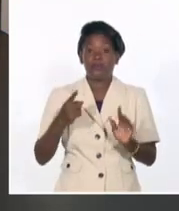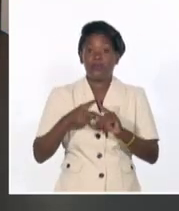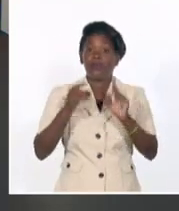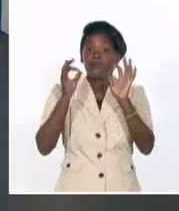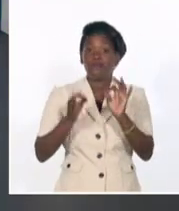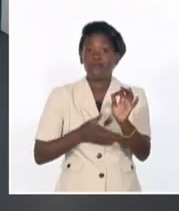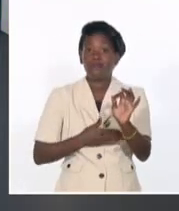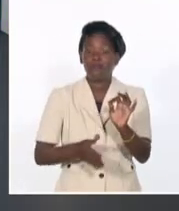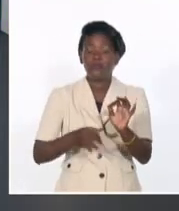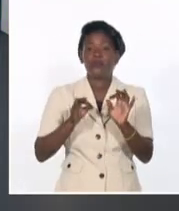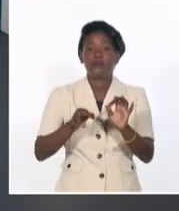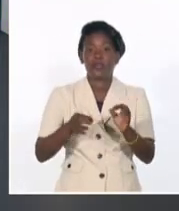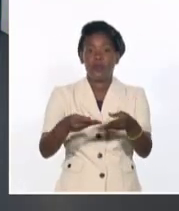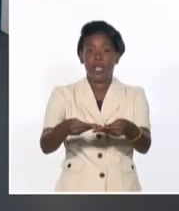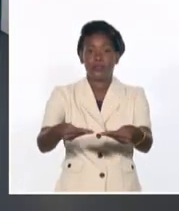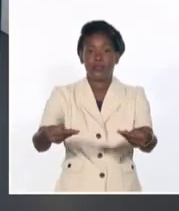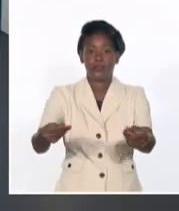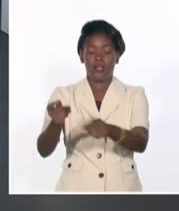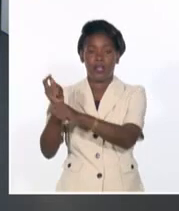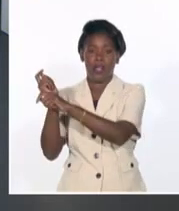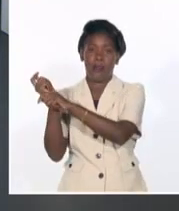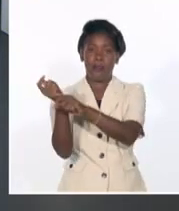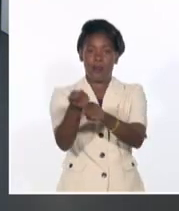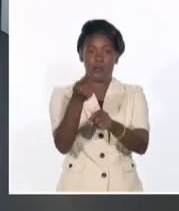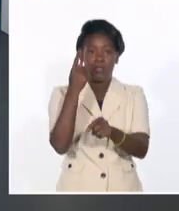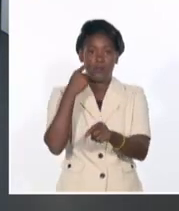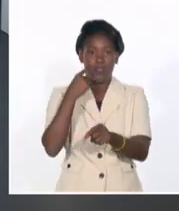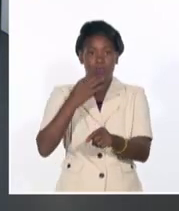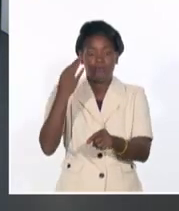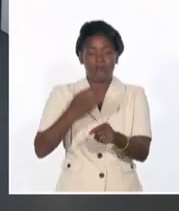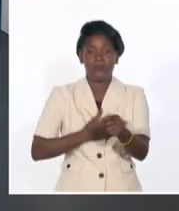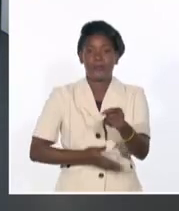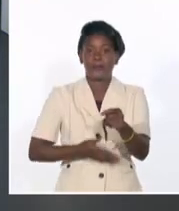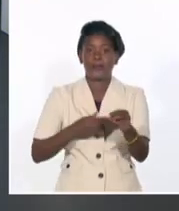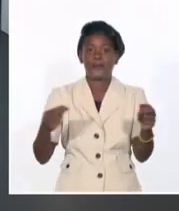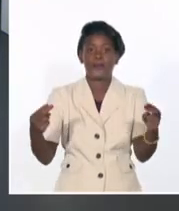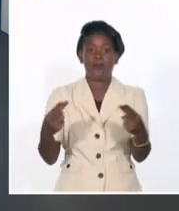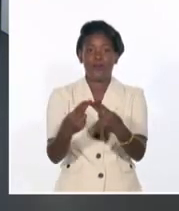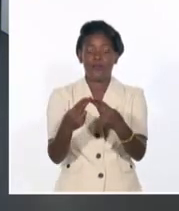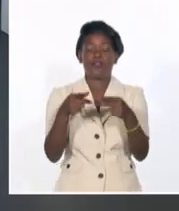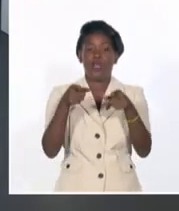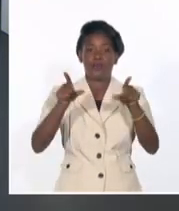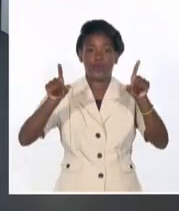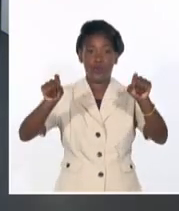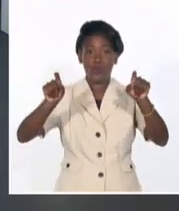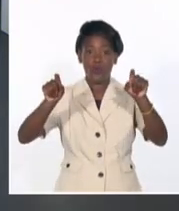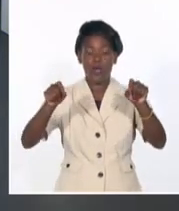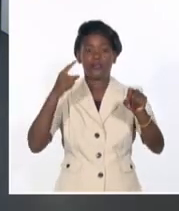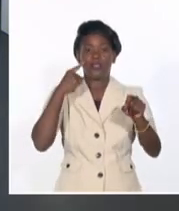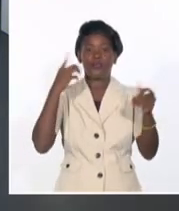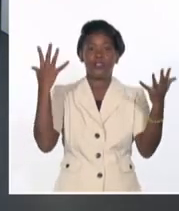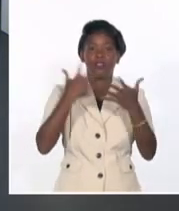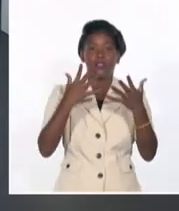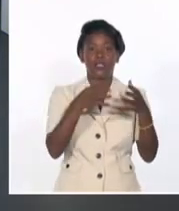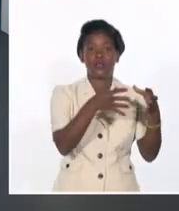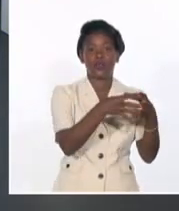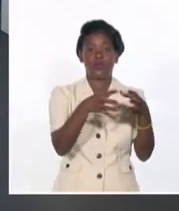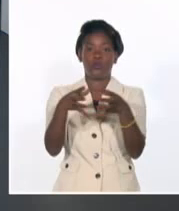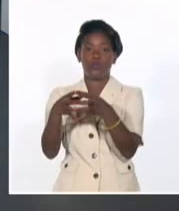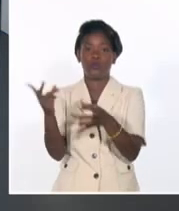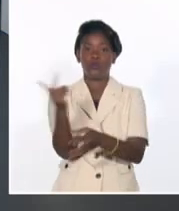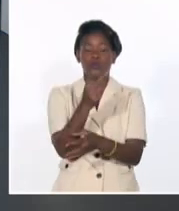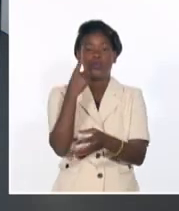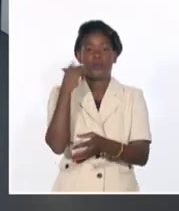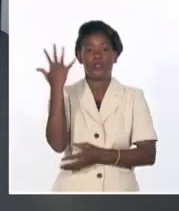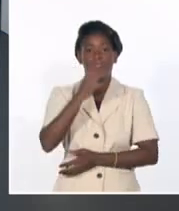resultados que van teniendo en las dos etapas, tanto en los cuartos de final como en la semifinal. El terreno es el que dice la última palabra. Aquí destacar que en